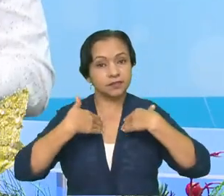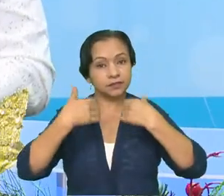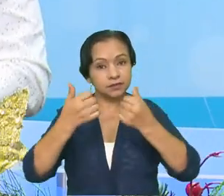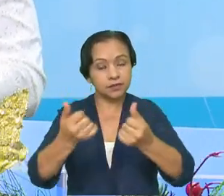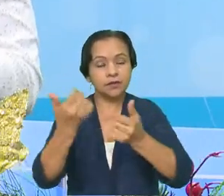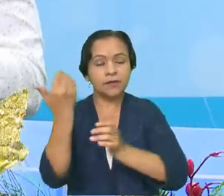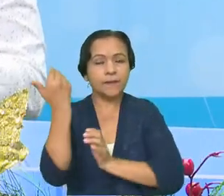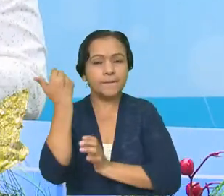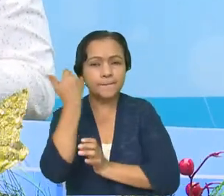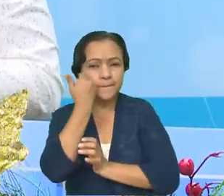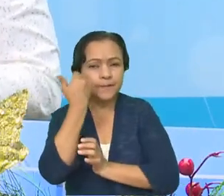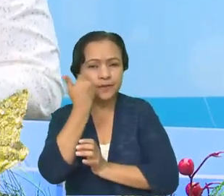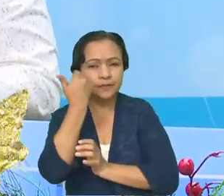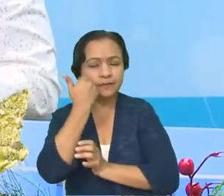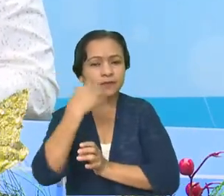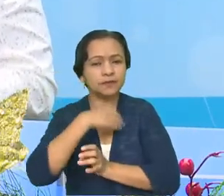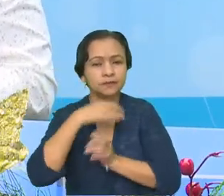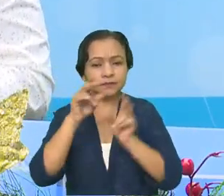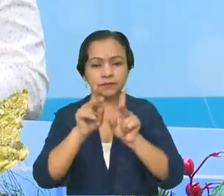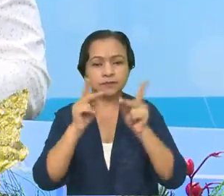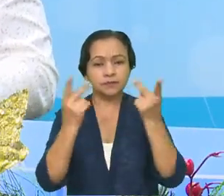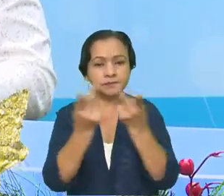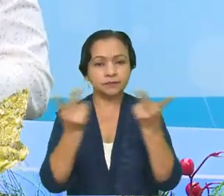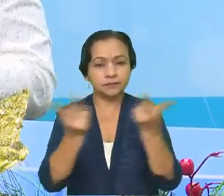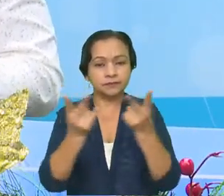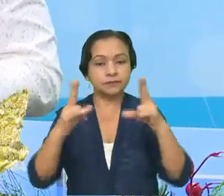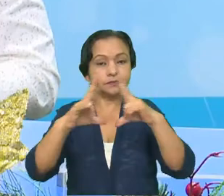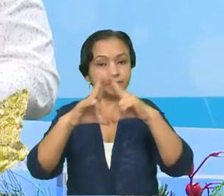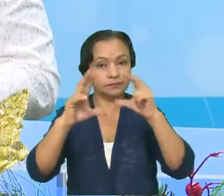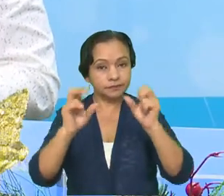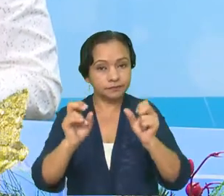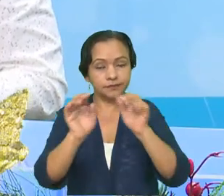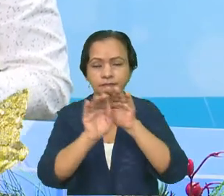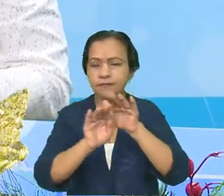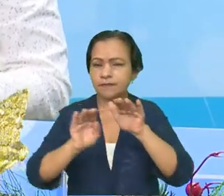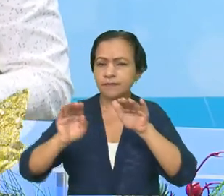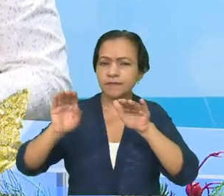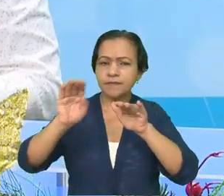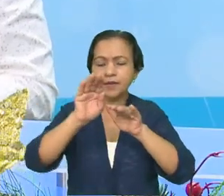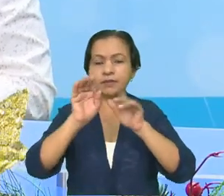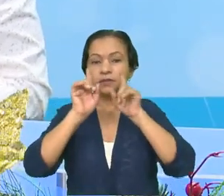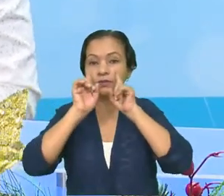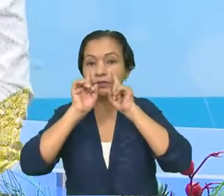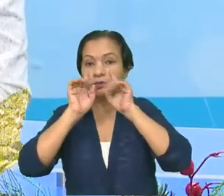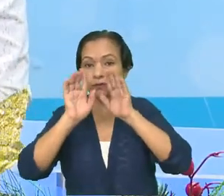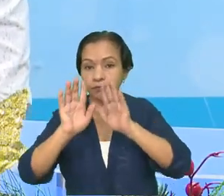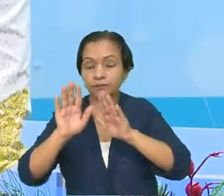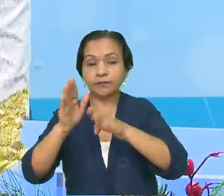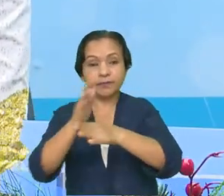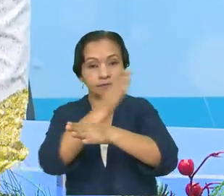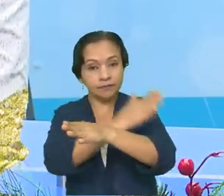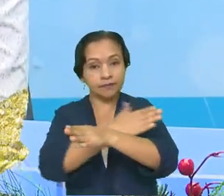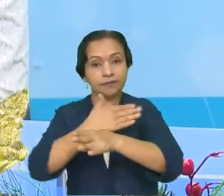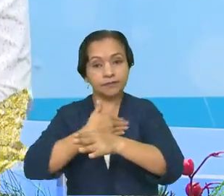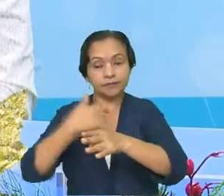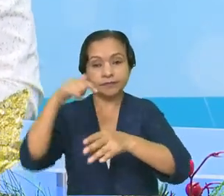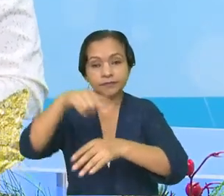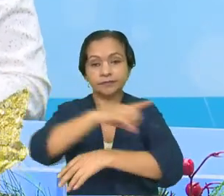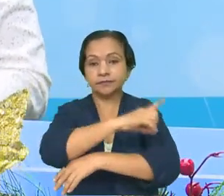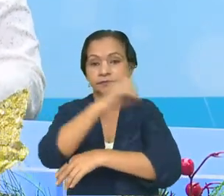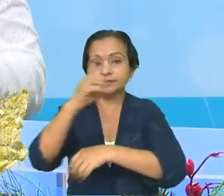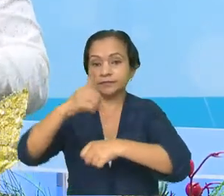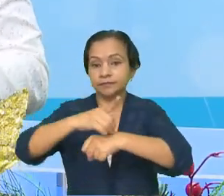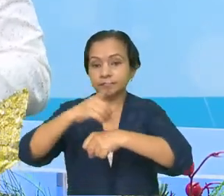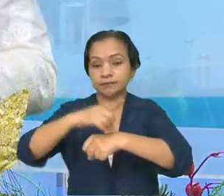esas enfermedades que afectan a la población nicaragüense y, sobre todo, prevenirlas. El día de hoy tenemos como invitado